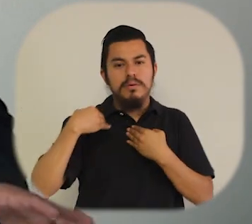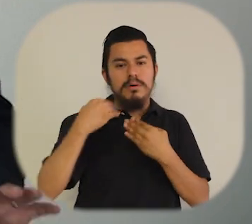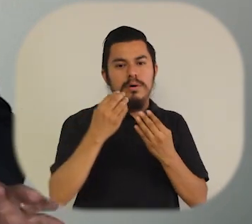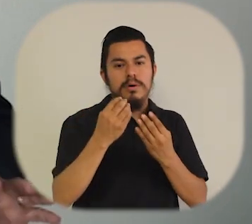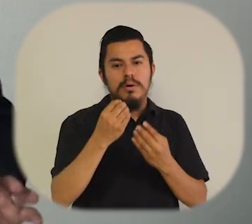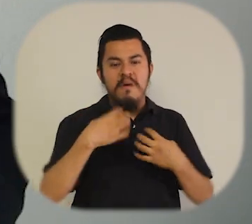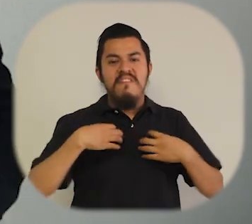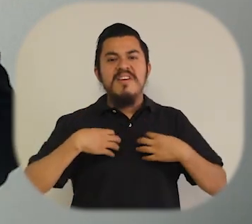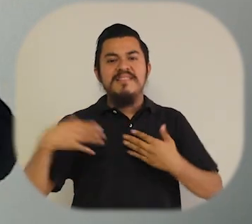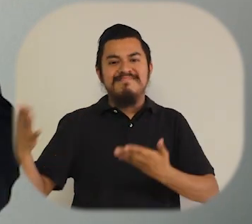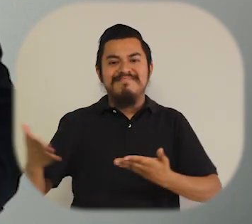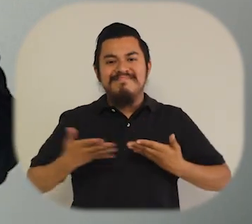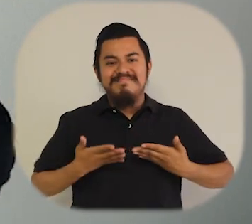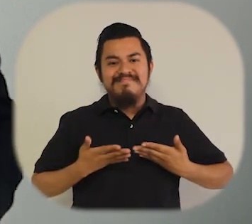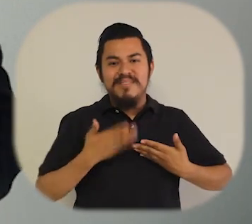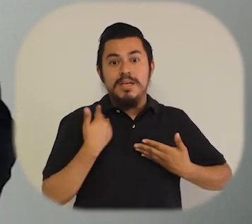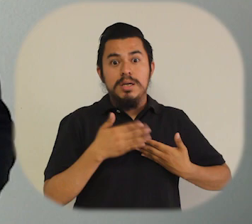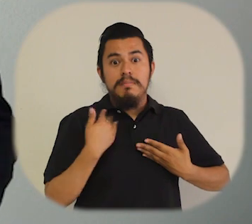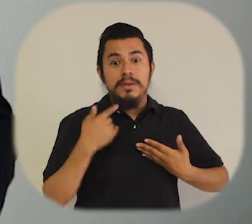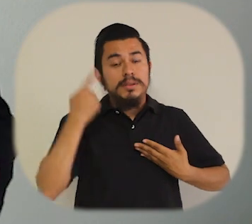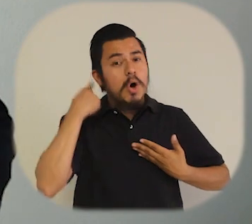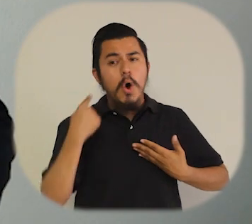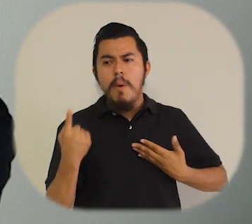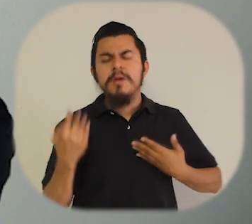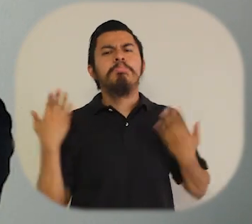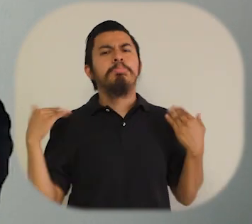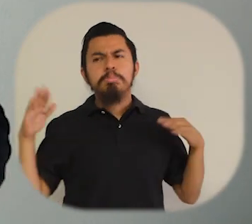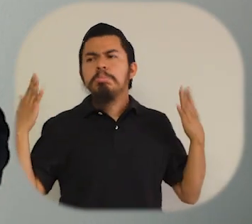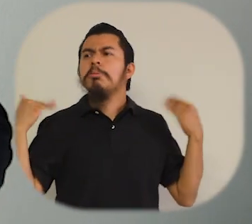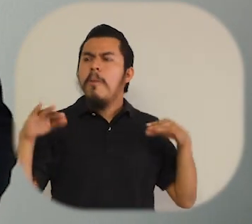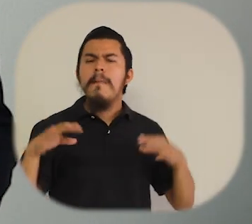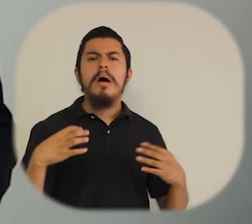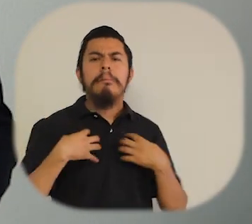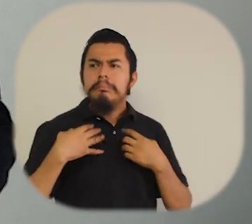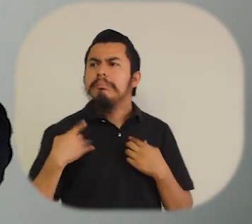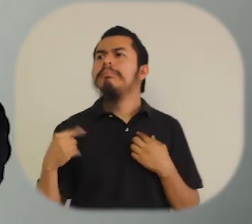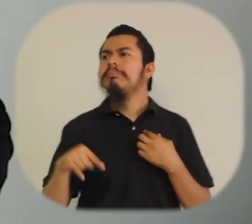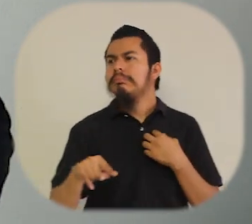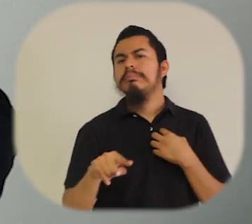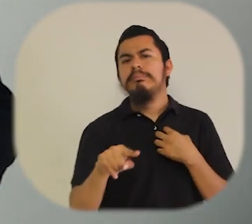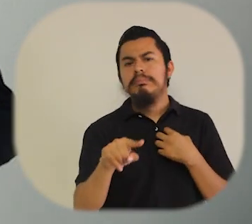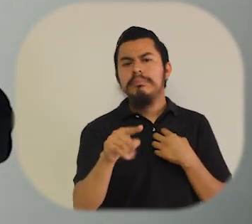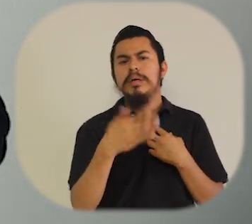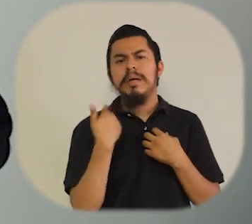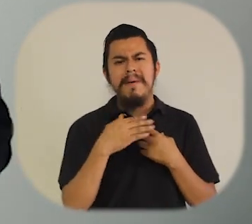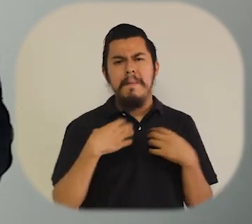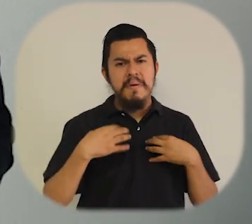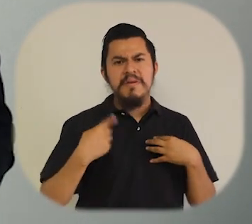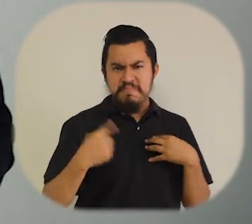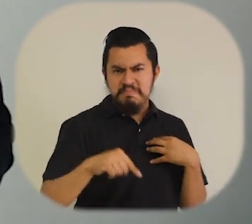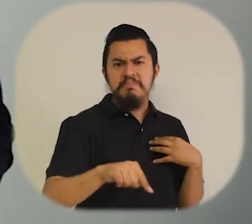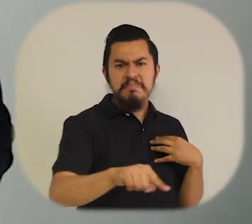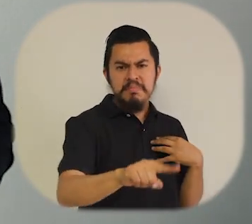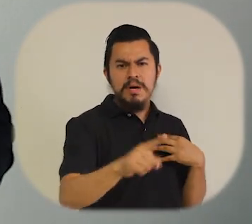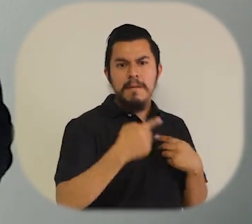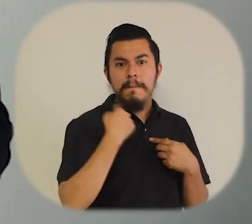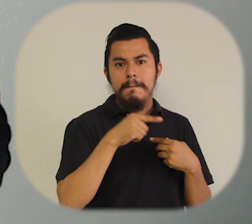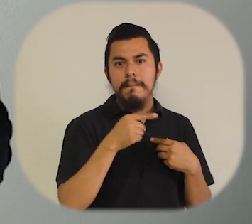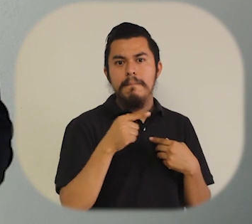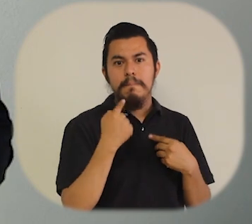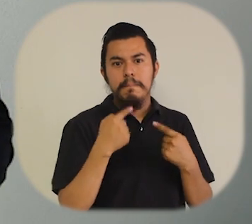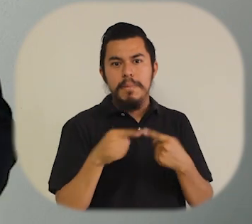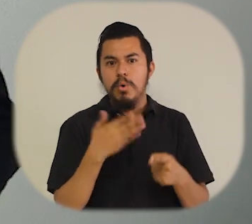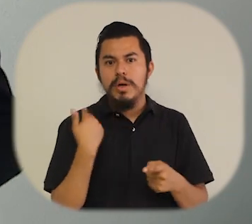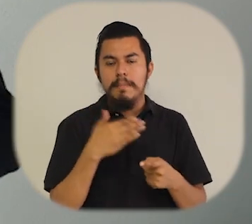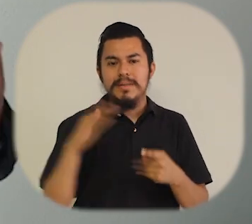comer. No era que había un dolor en la vida del ser humano, simplemente el hombre vivía una vida normal, ahora ya entra la promesa y ahora ellos viviendo